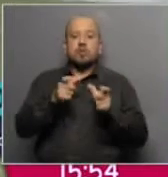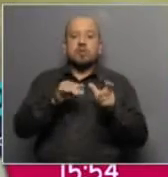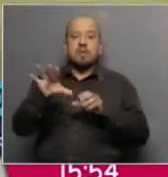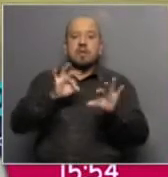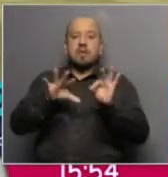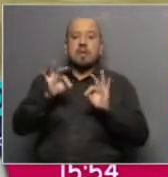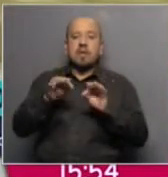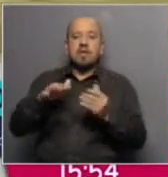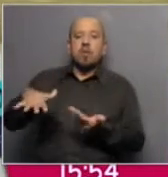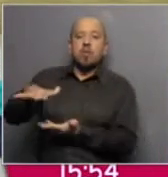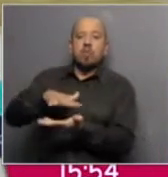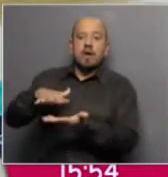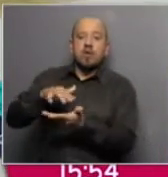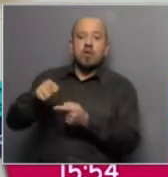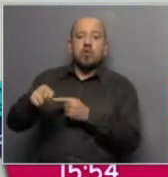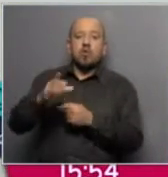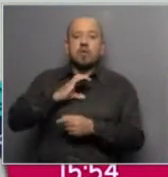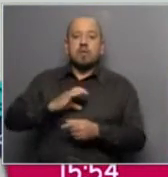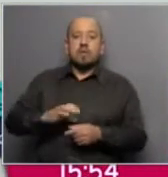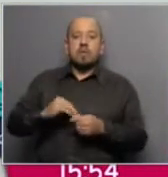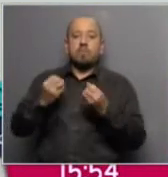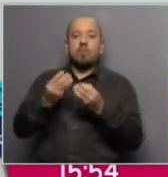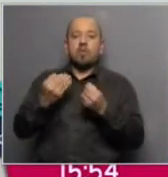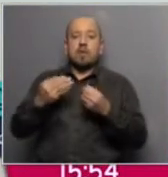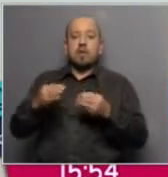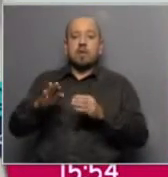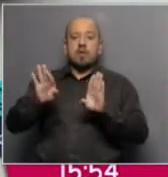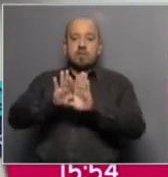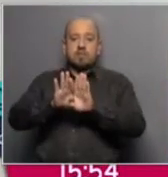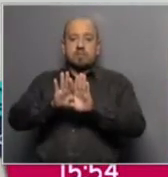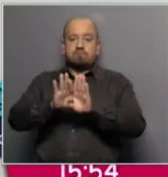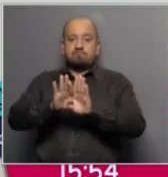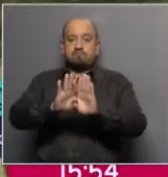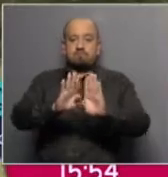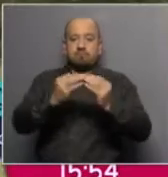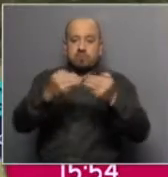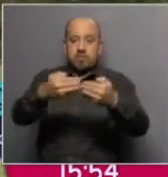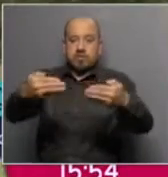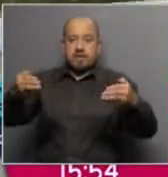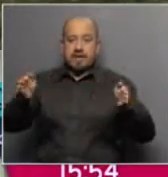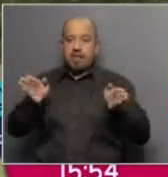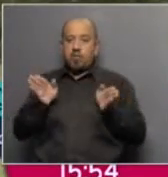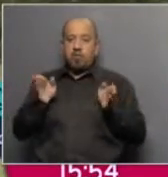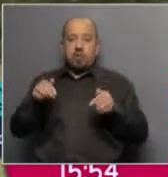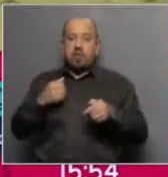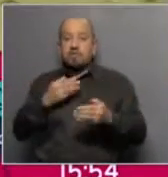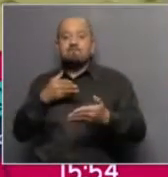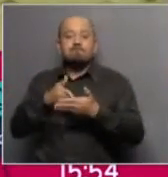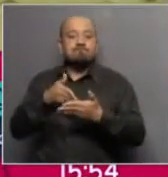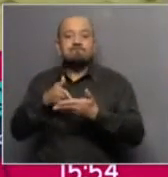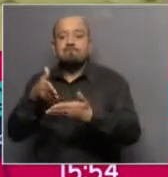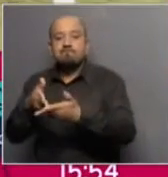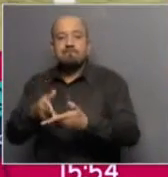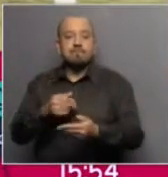a vivir a un barrio que se caracteriza por el cierre, porque no accedamos el resto de los ciudadanos a donde ellos viven, es decir, donde nosotros tengamos vedada